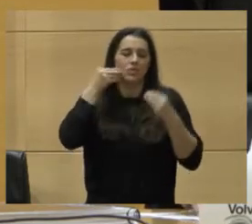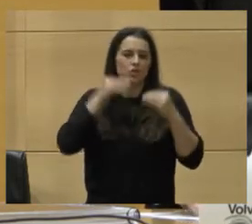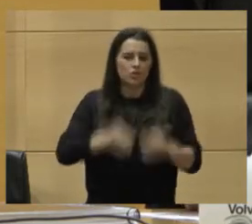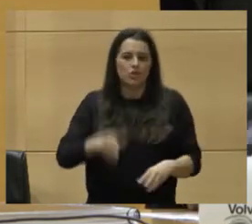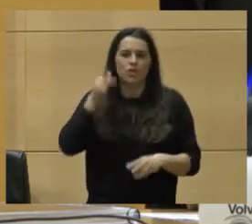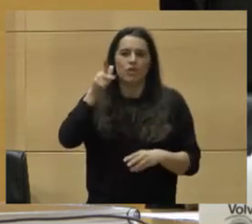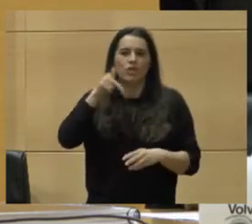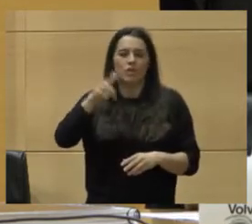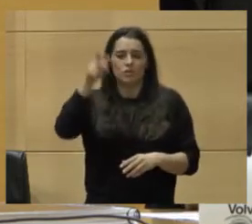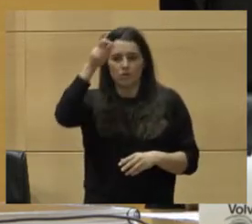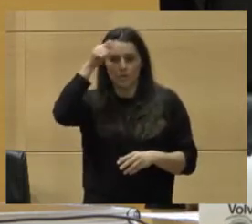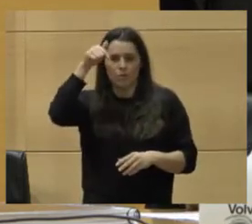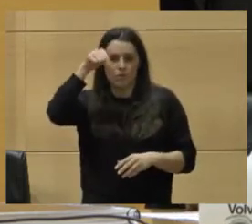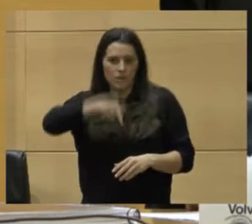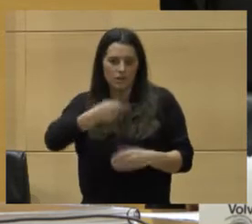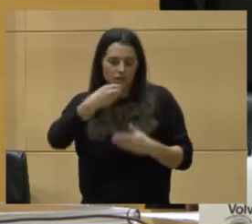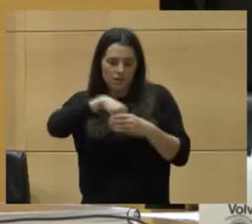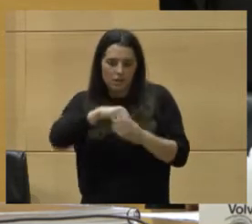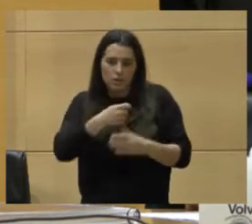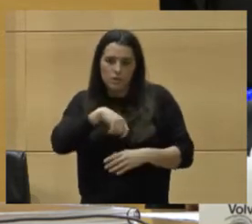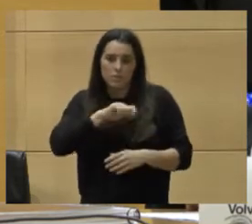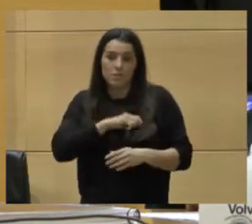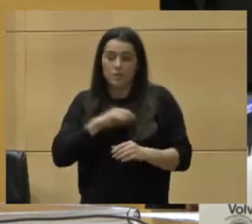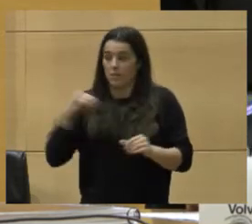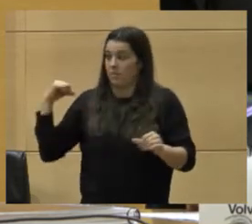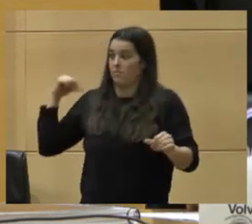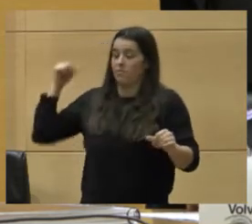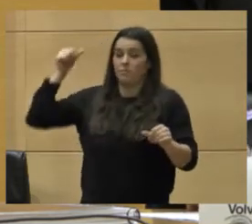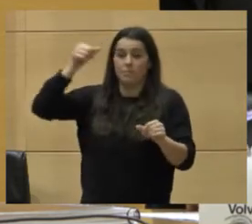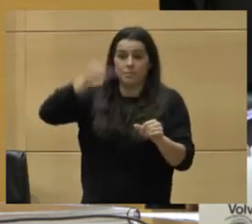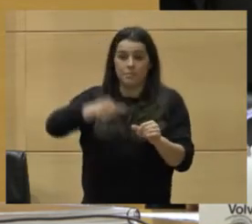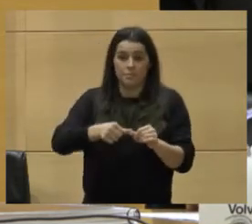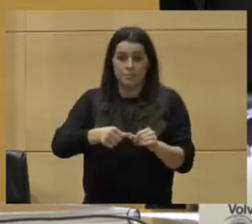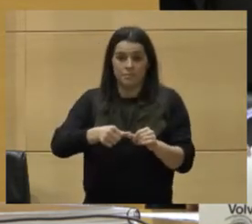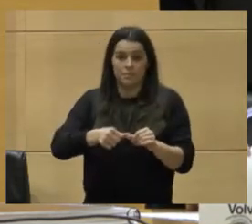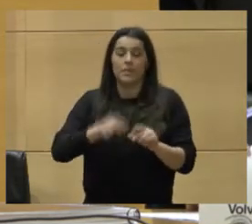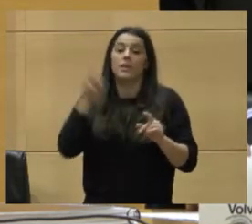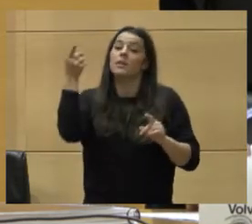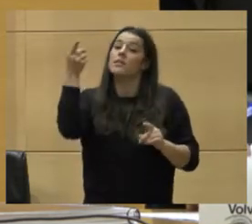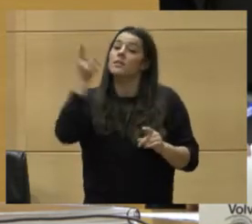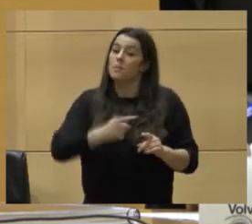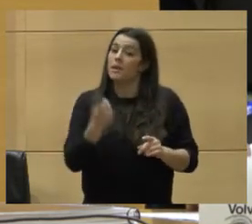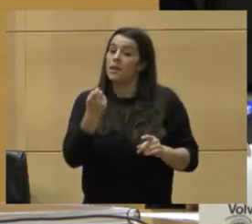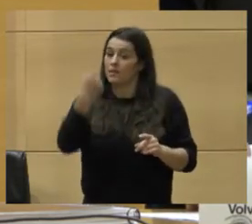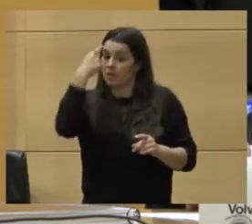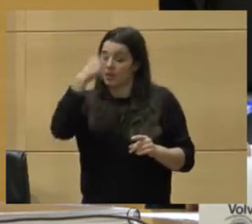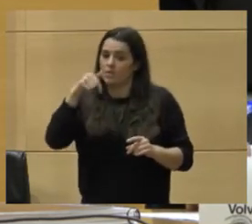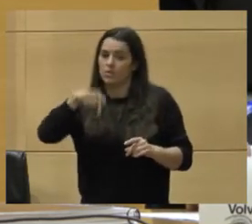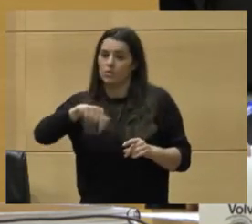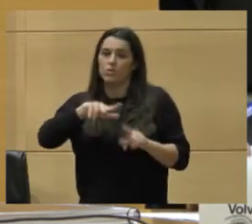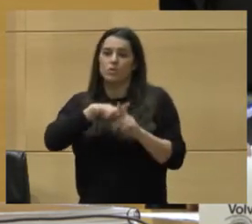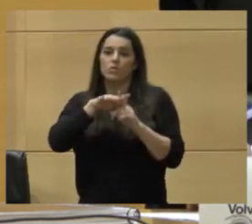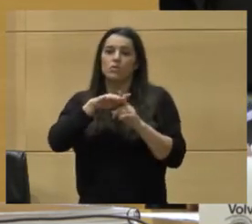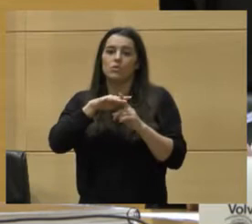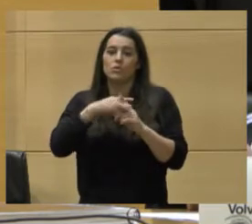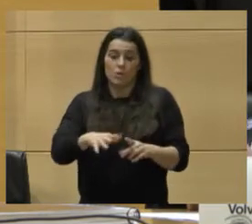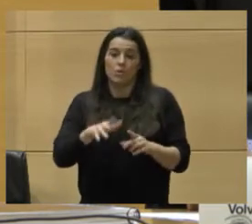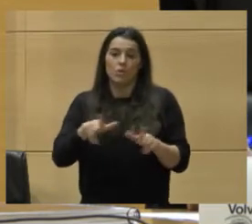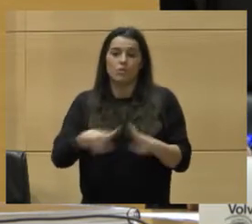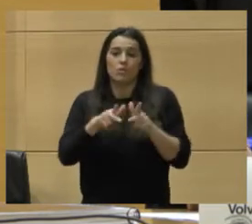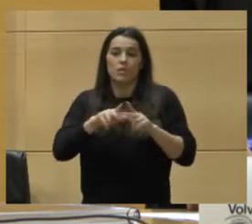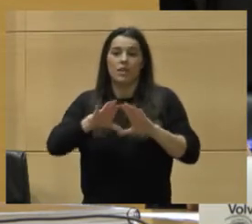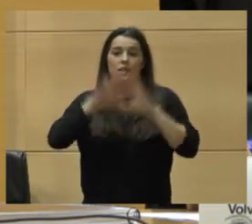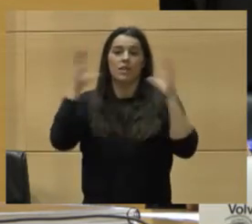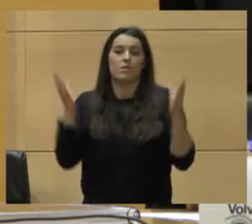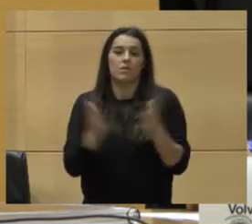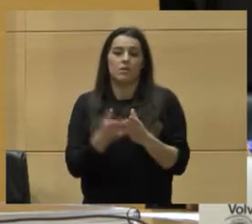pueblos de nuestro país a nivel histórico pero también reconociendo que vivimos en la sociedad de la globalización entendiendo la plurinacionalidad como un